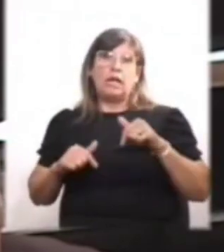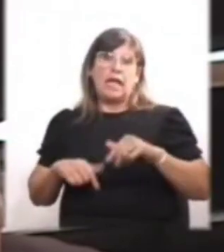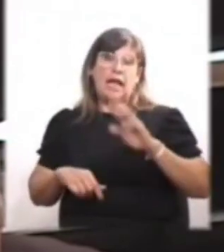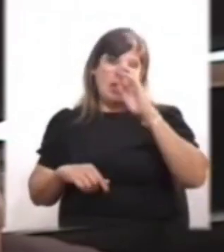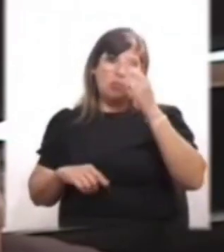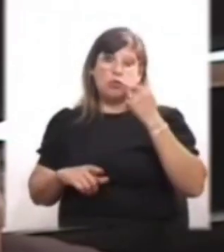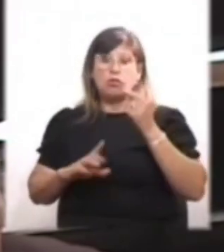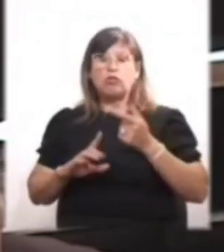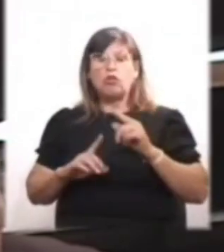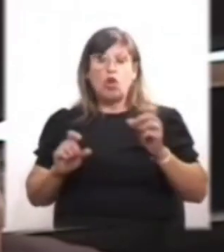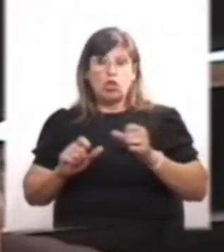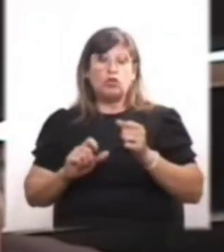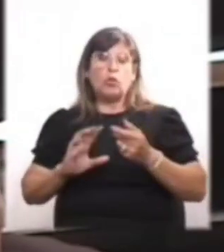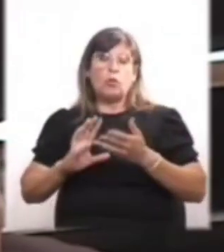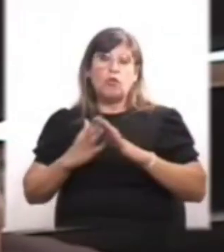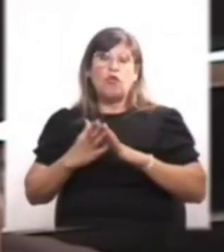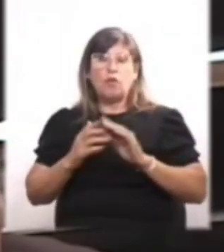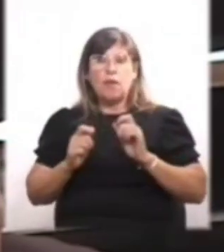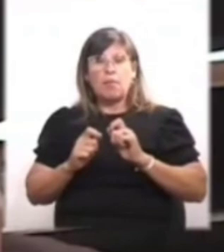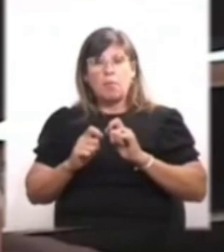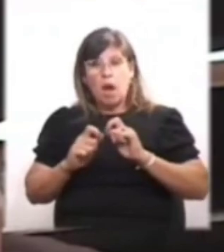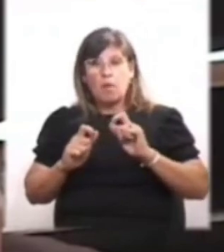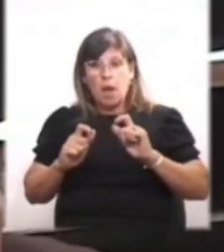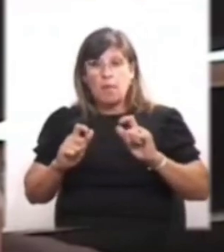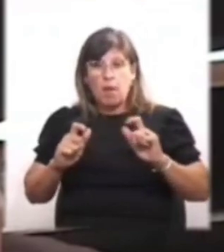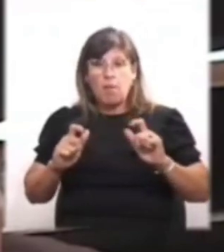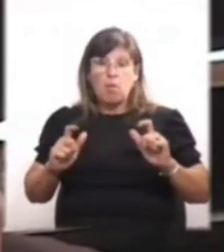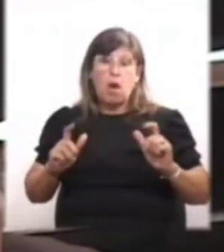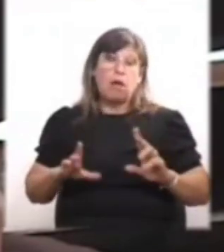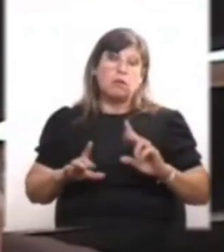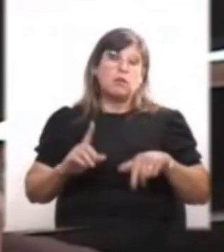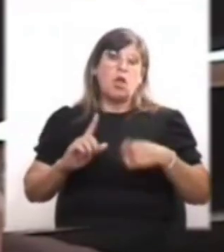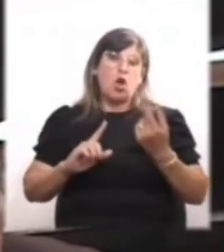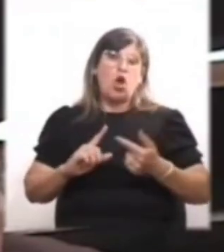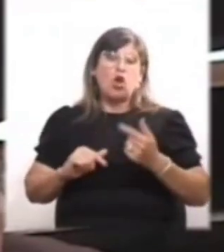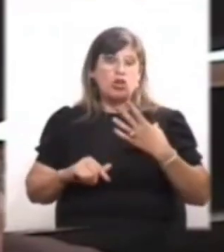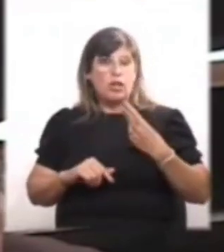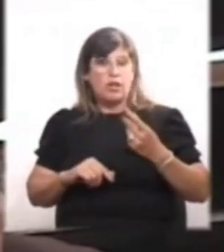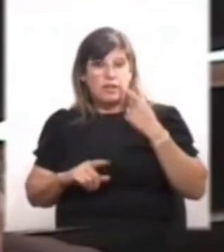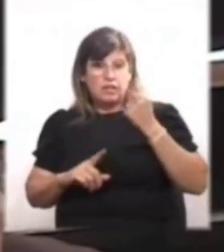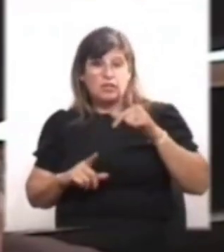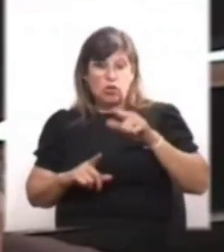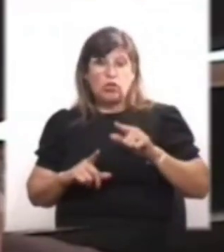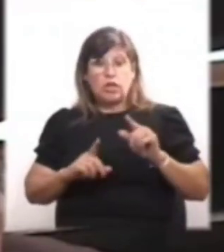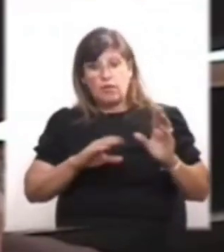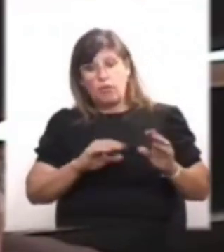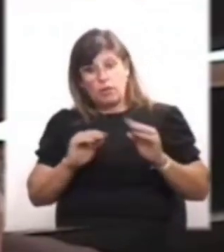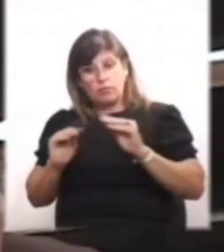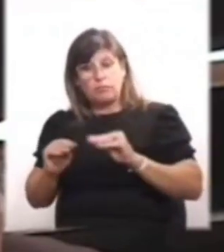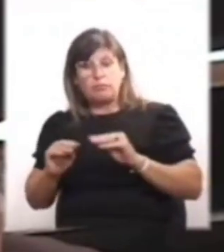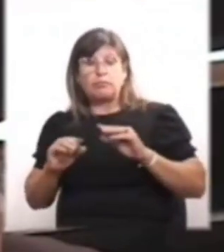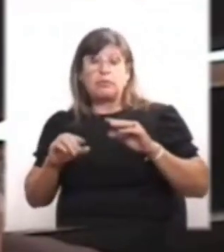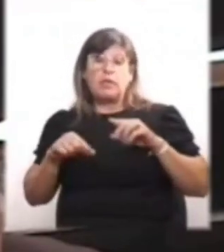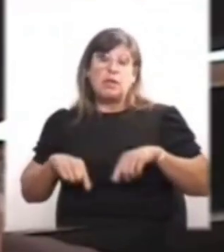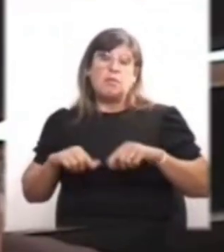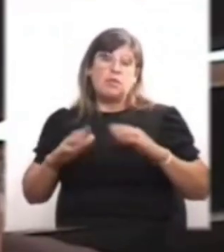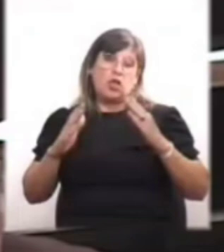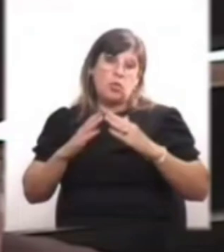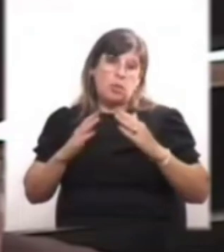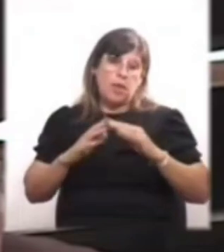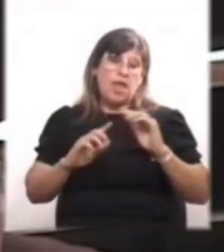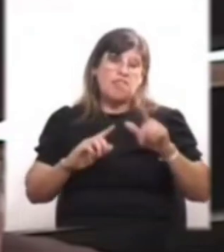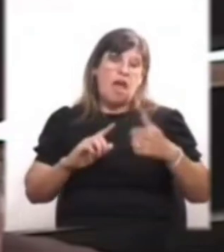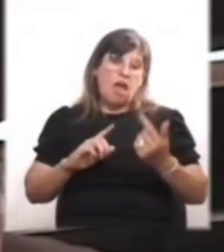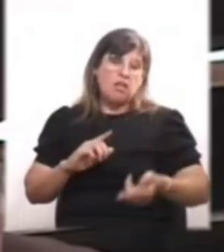en forma gradual con otras direcciones que fue absorbiendo del Ministerio de Vivienda, antigua dirección, y otras